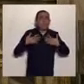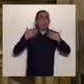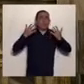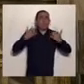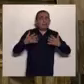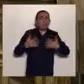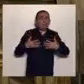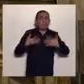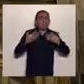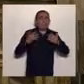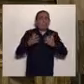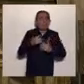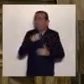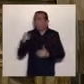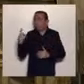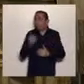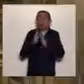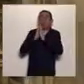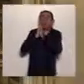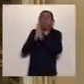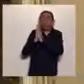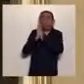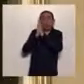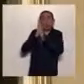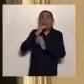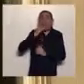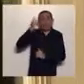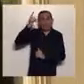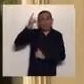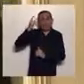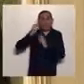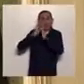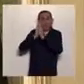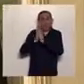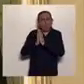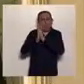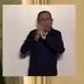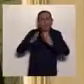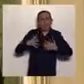Ruega a Dios por nosotros, aleluya.